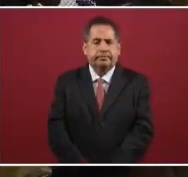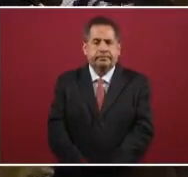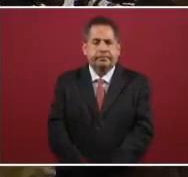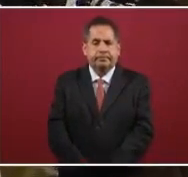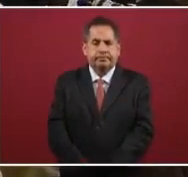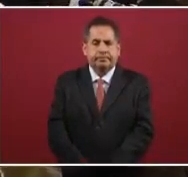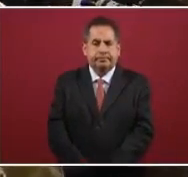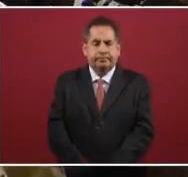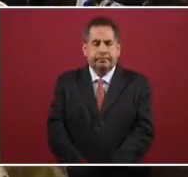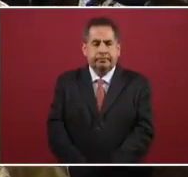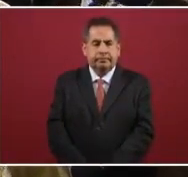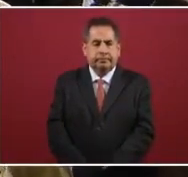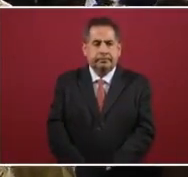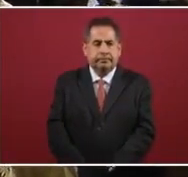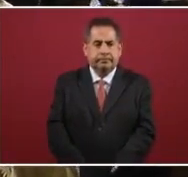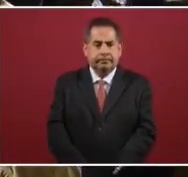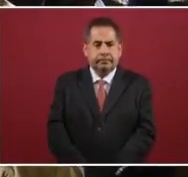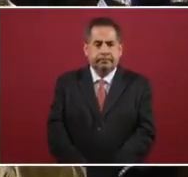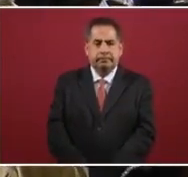Sí, estamos